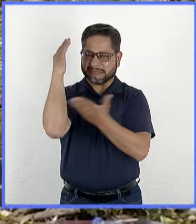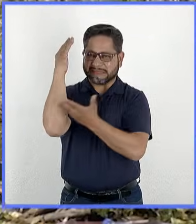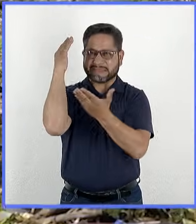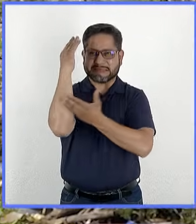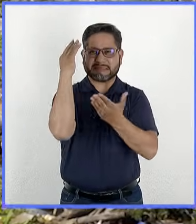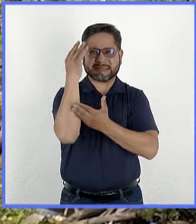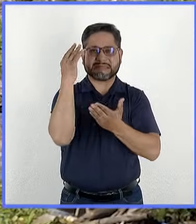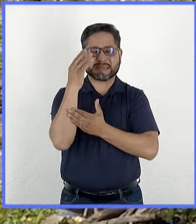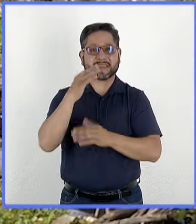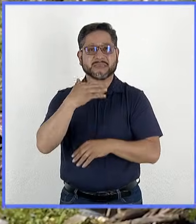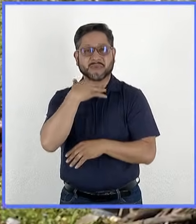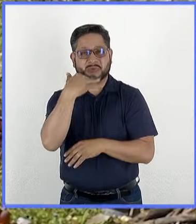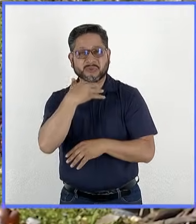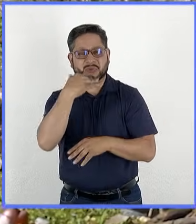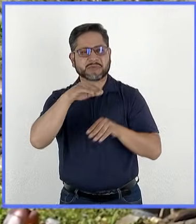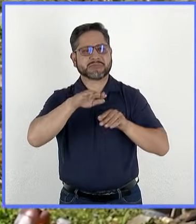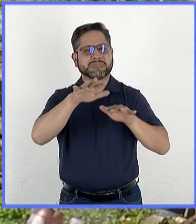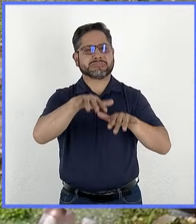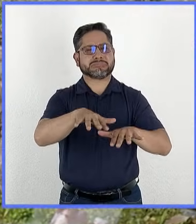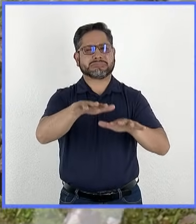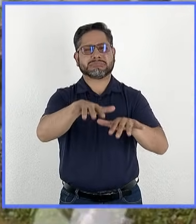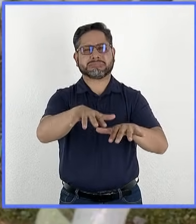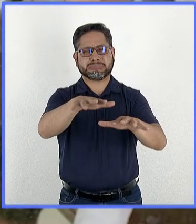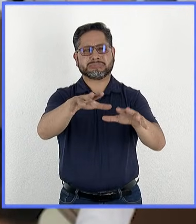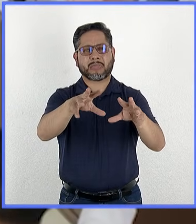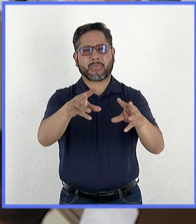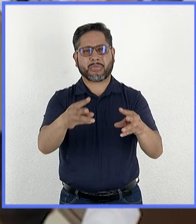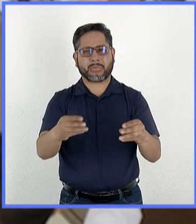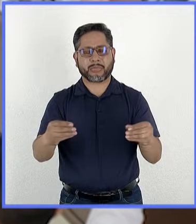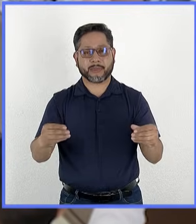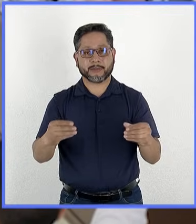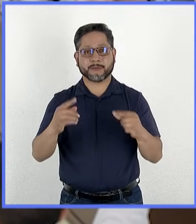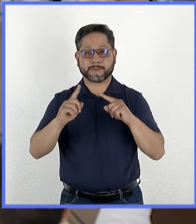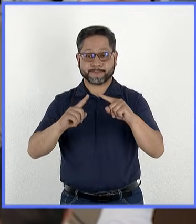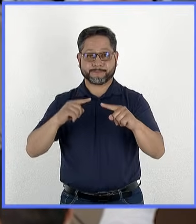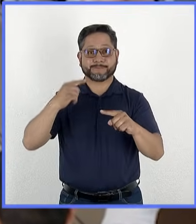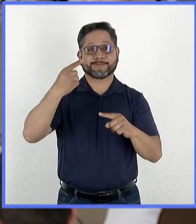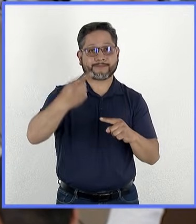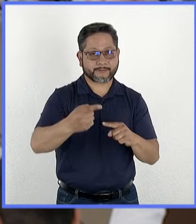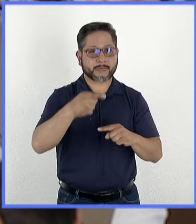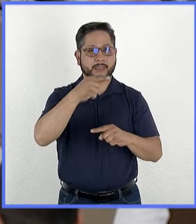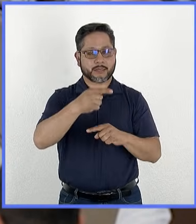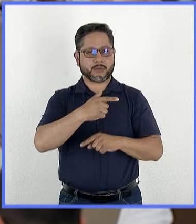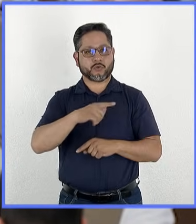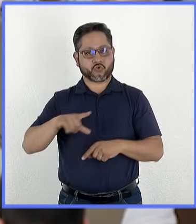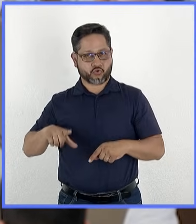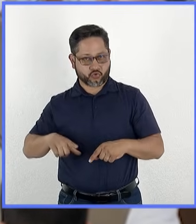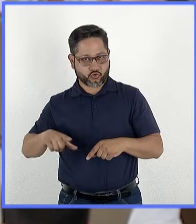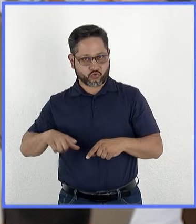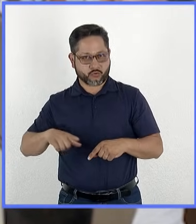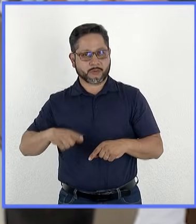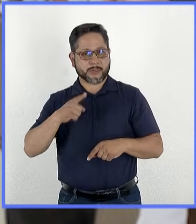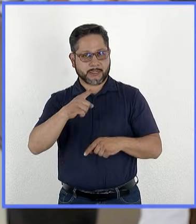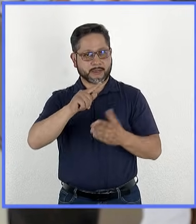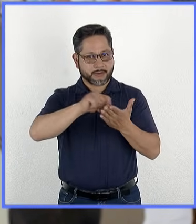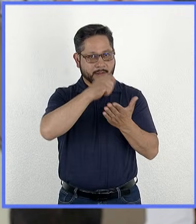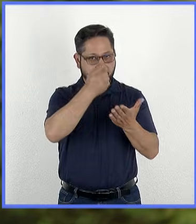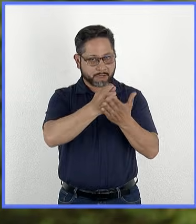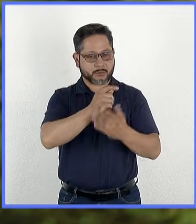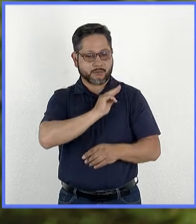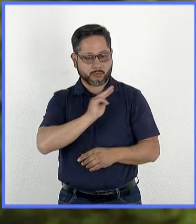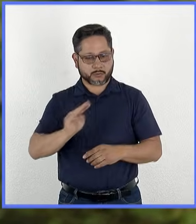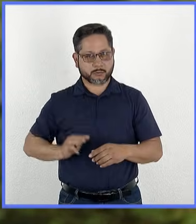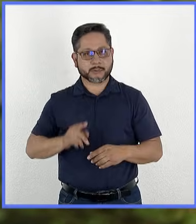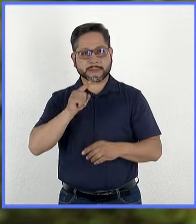urbanas, industriales y agrícolas. Al año siguiente, el Ayuntamiento de Tampico aprobó un plan de manejo para darle uso